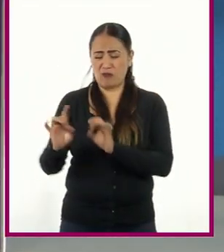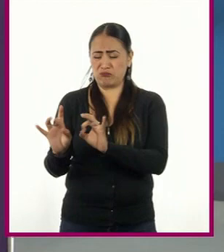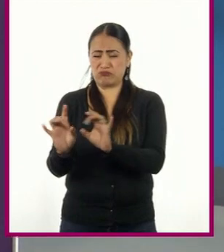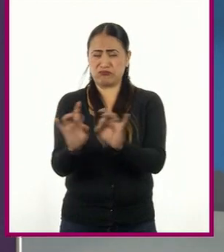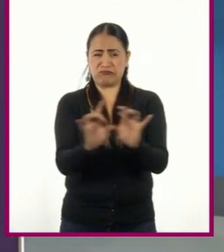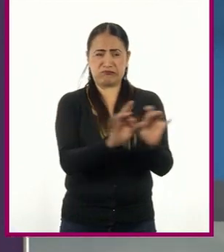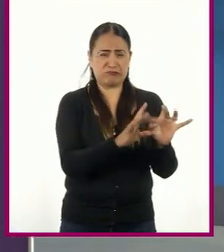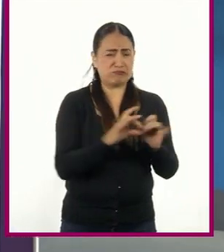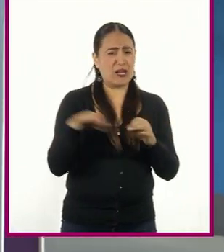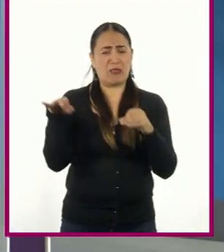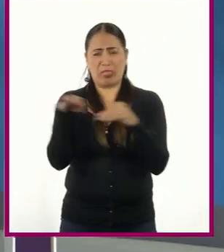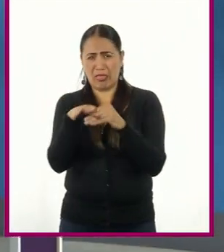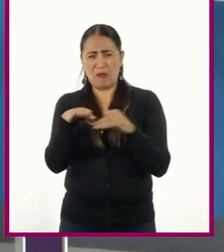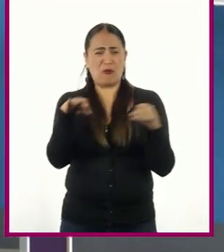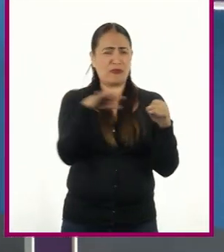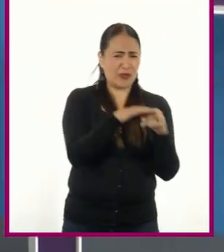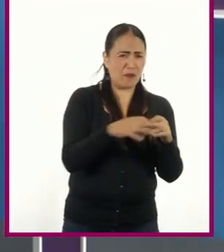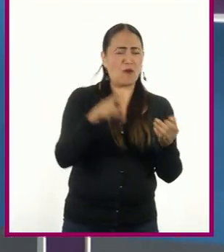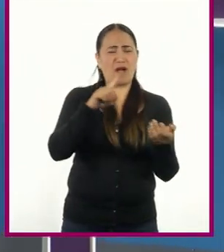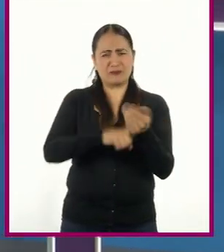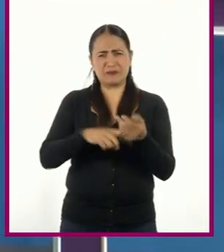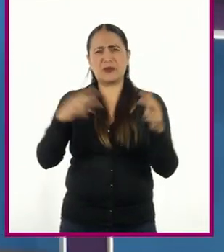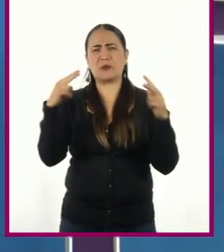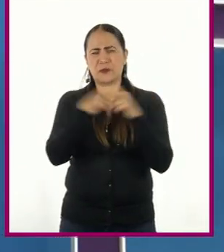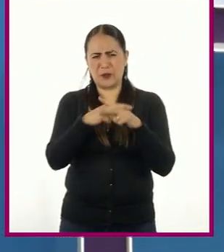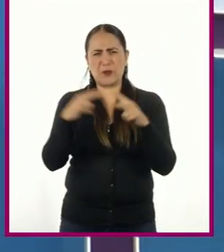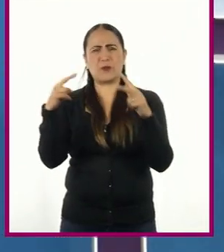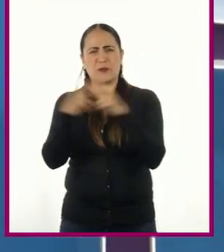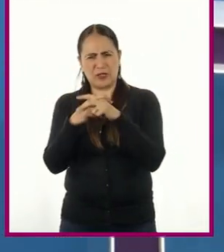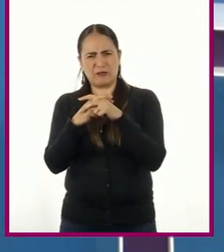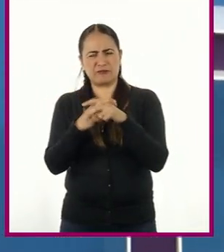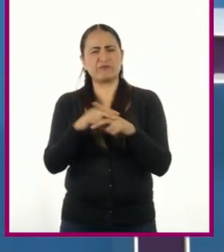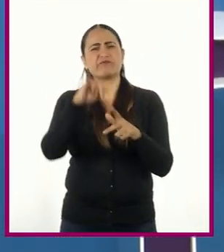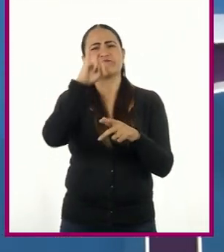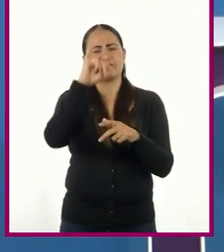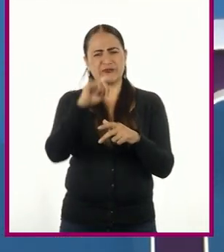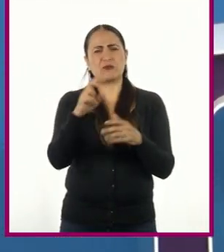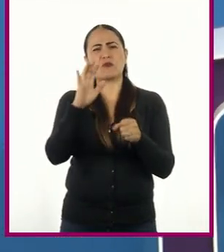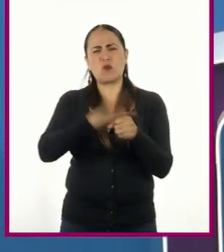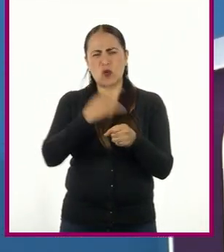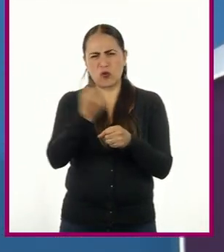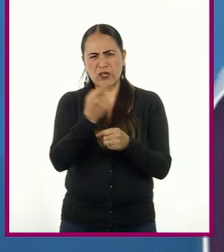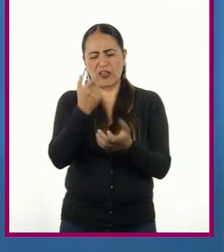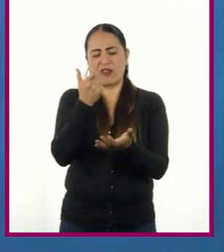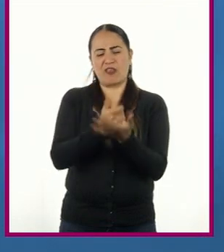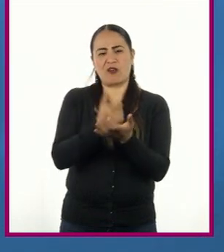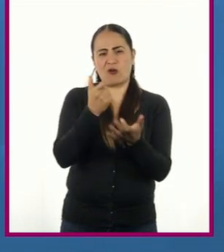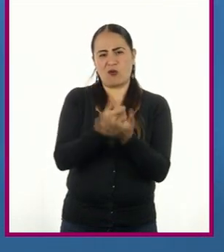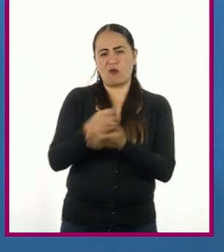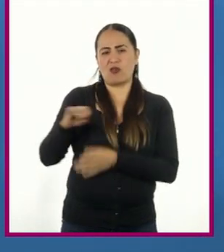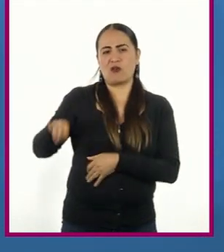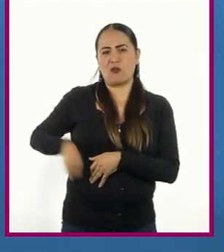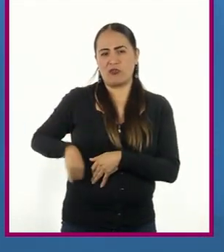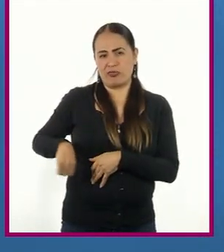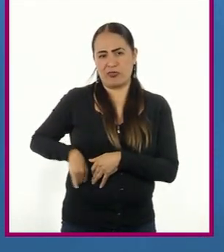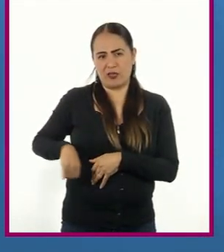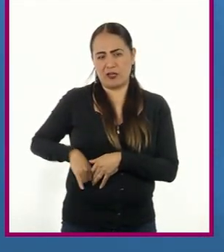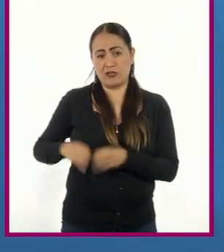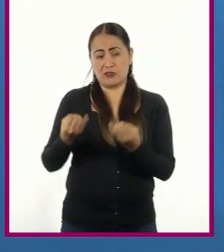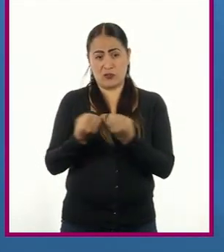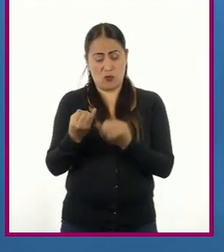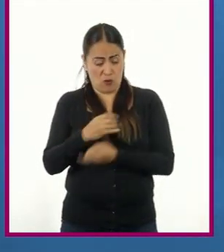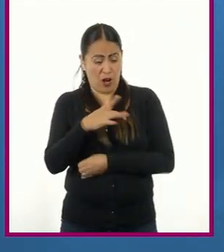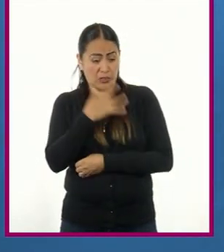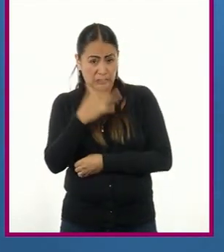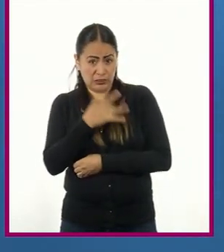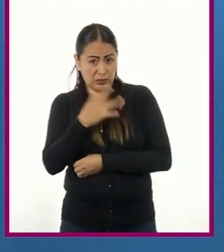forma periódica por estos conflictos que tienen un componente económico importante, no solo emocional, y que son